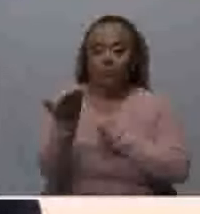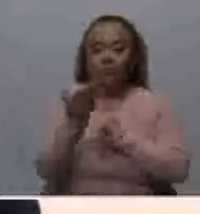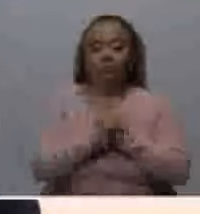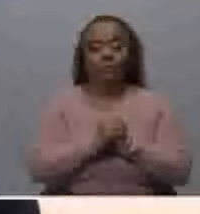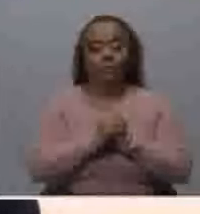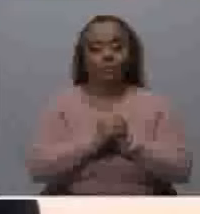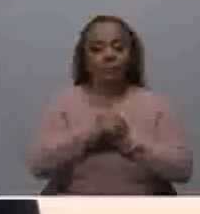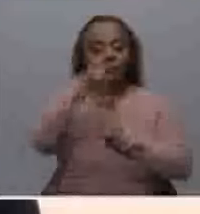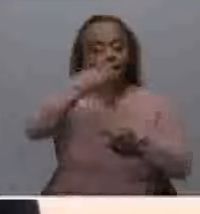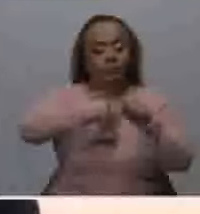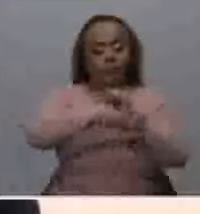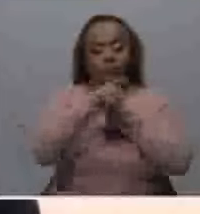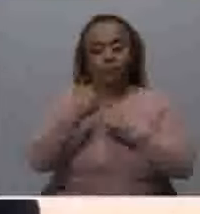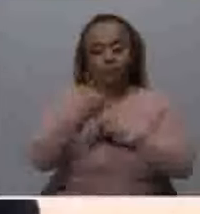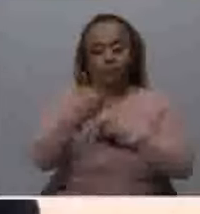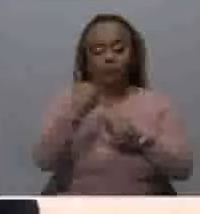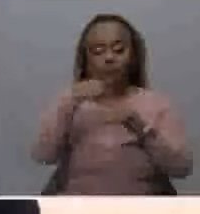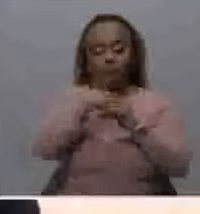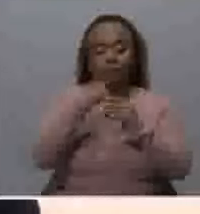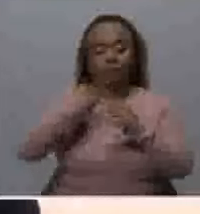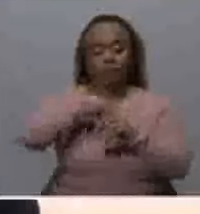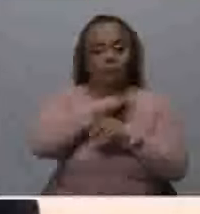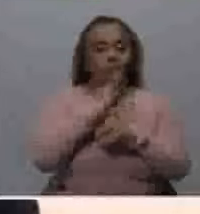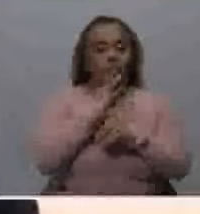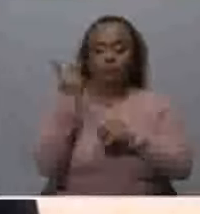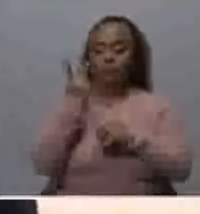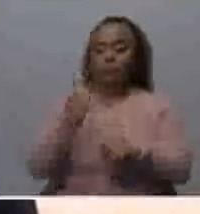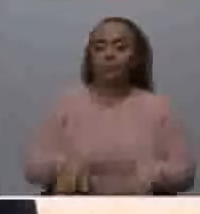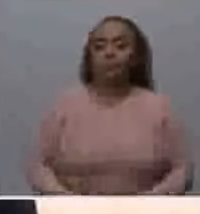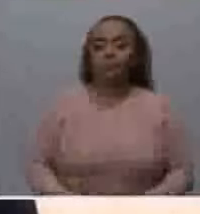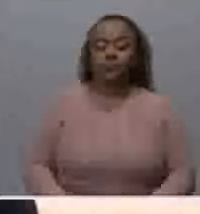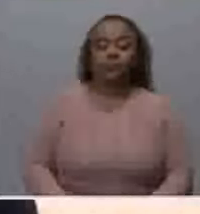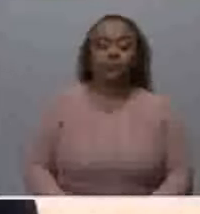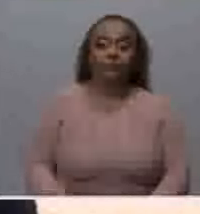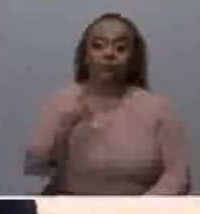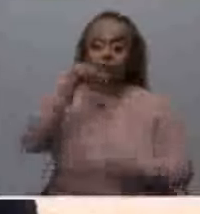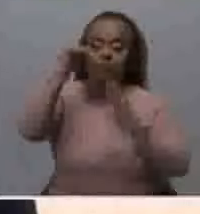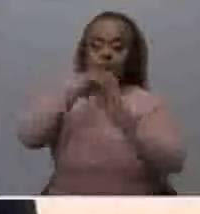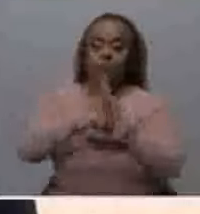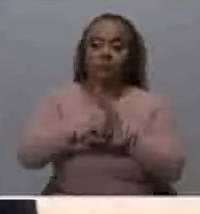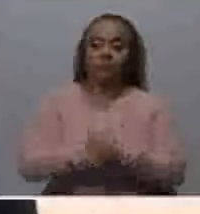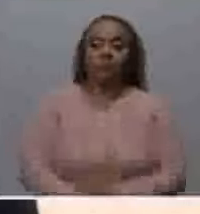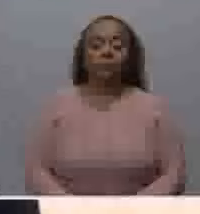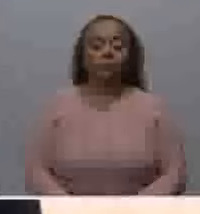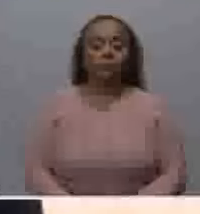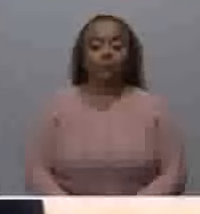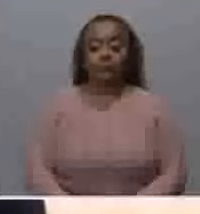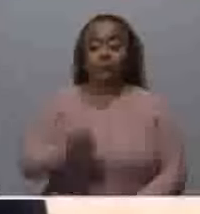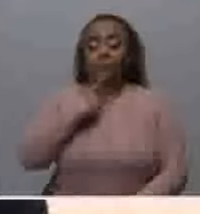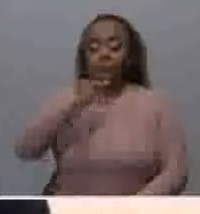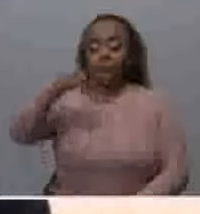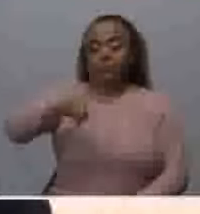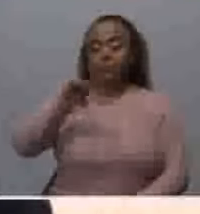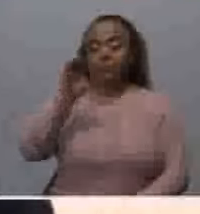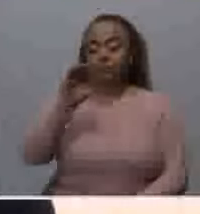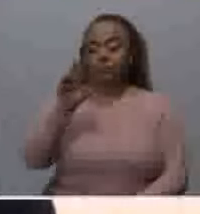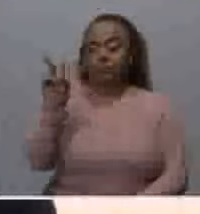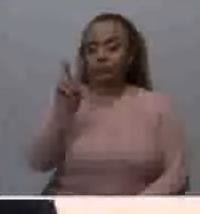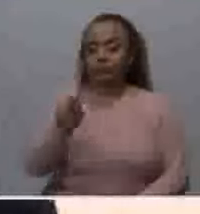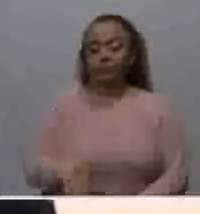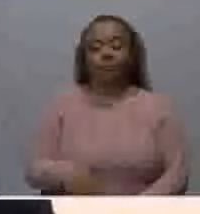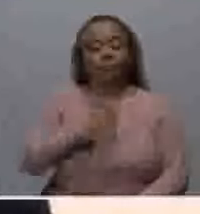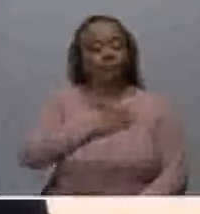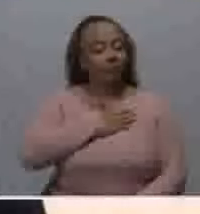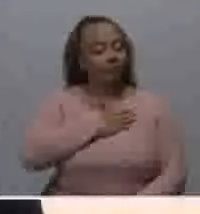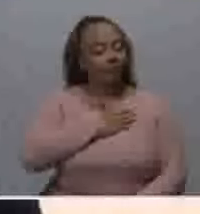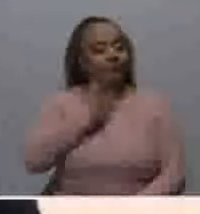que hoy en Fútbol por Dentro lo hablábamos, citado, y profundizábamos de que lo que ha dicho hoy Claudio Vivas, me parece